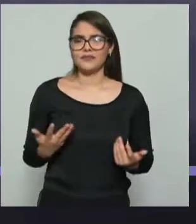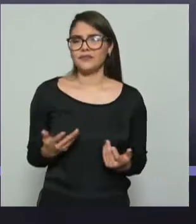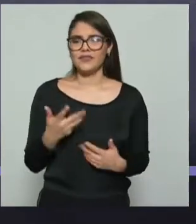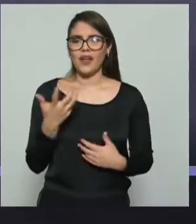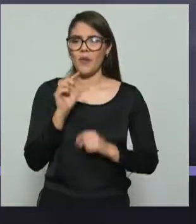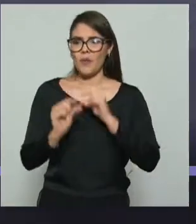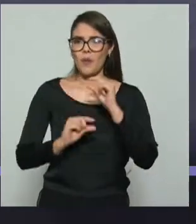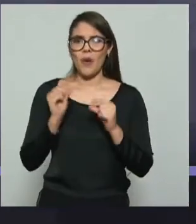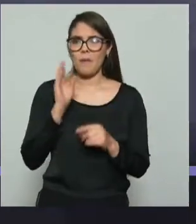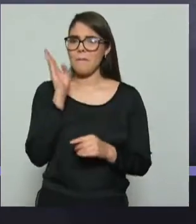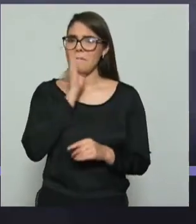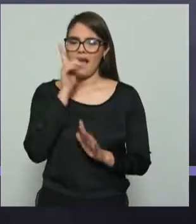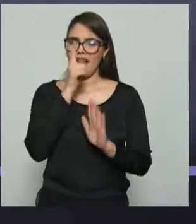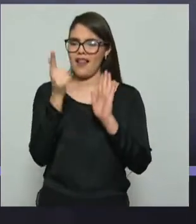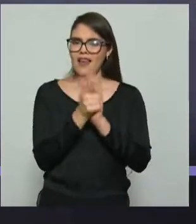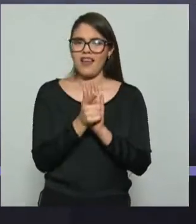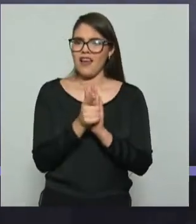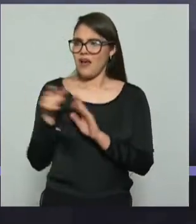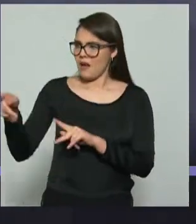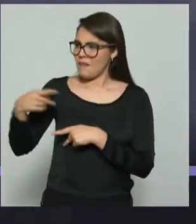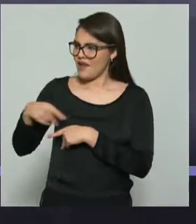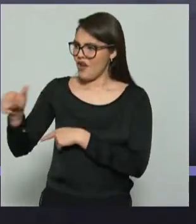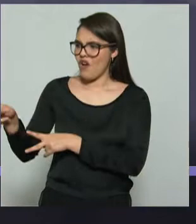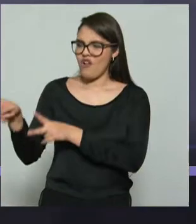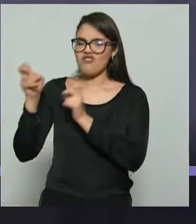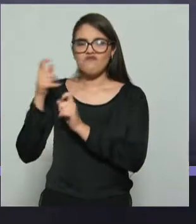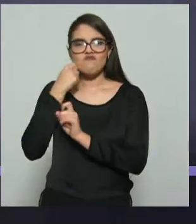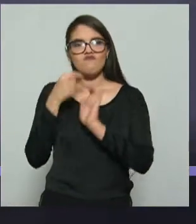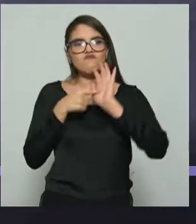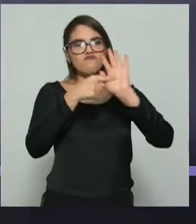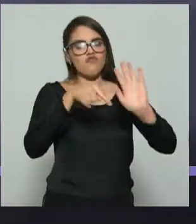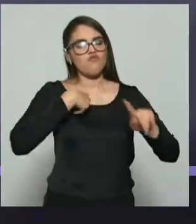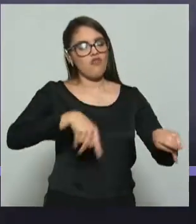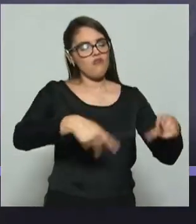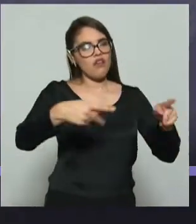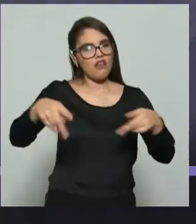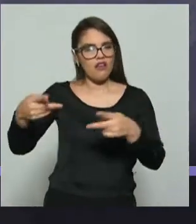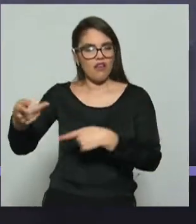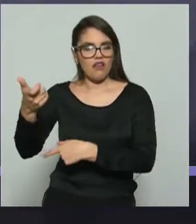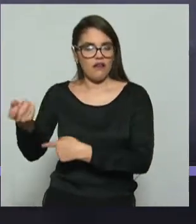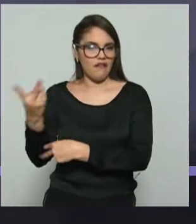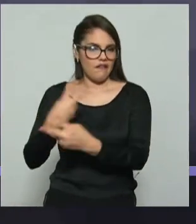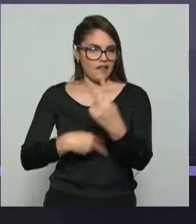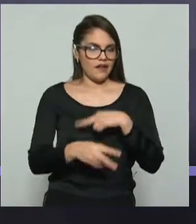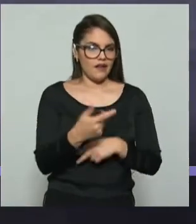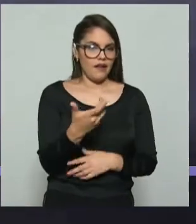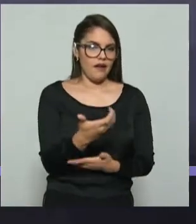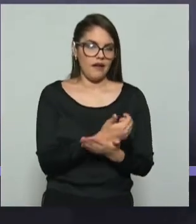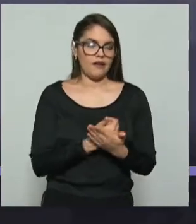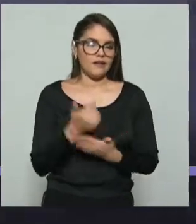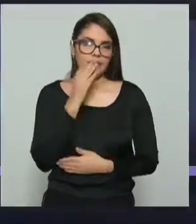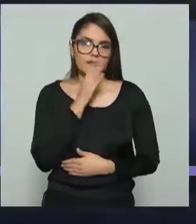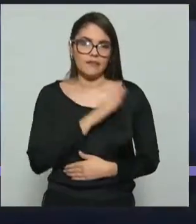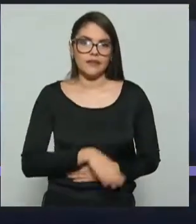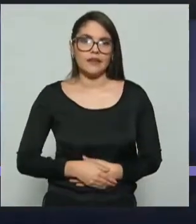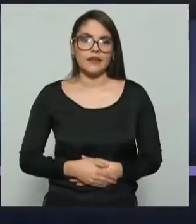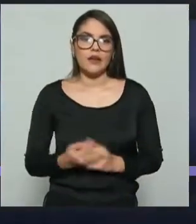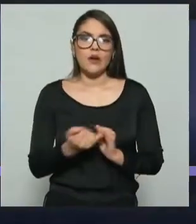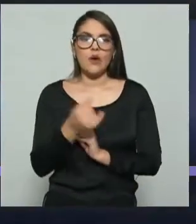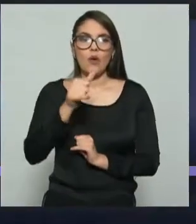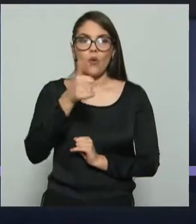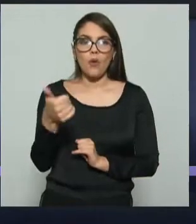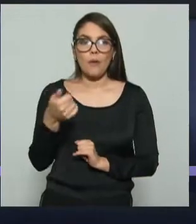haciendo ilegalmente, están lucrando con otra persona. Eso es muy importante también de mencionar, y que eso implica dos partes, ¿no? Tanto la persona